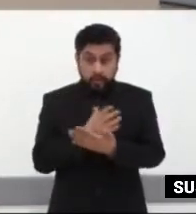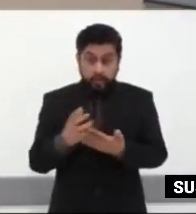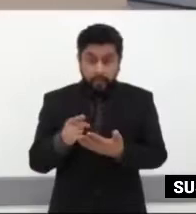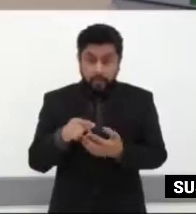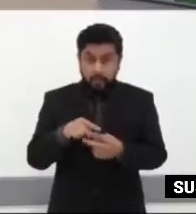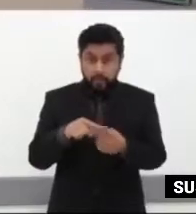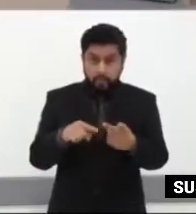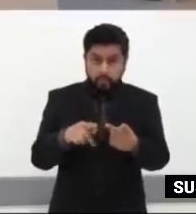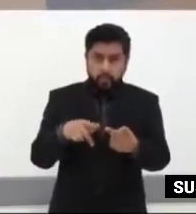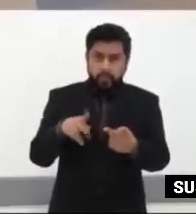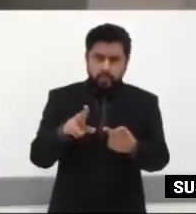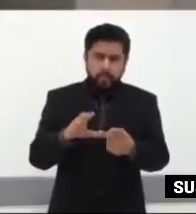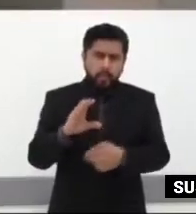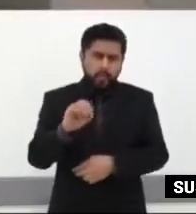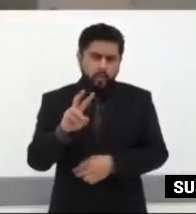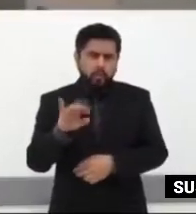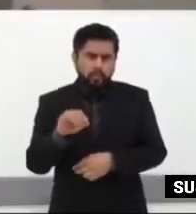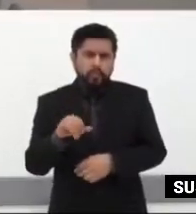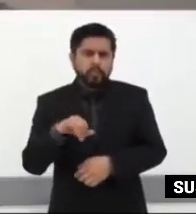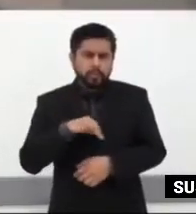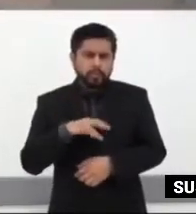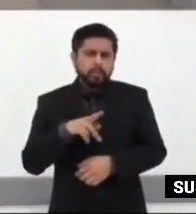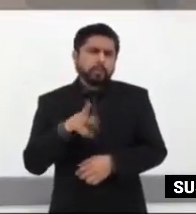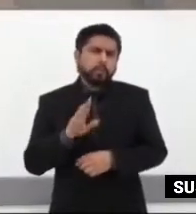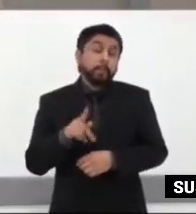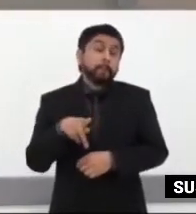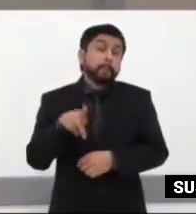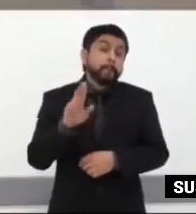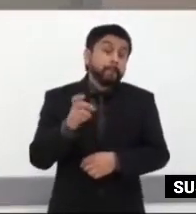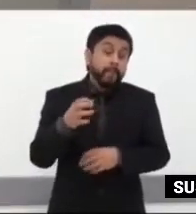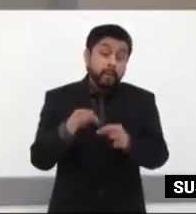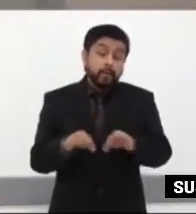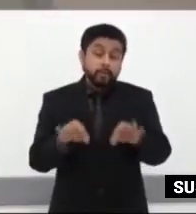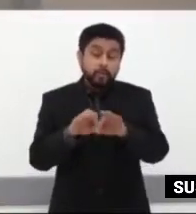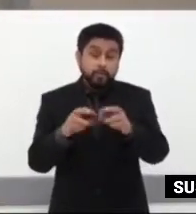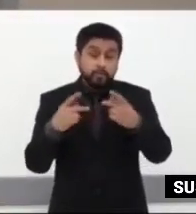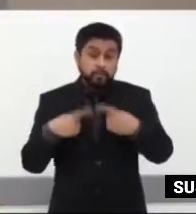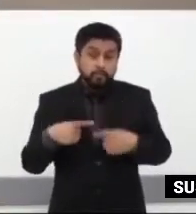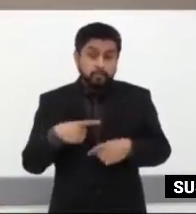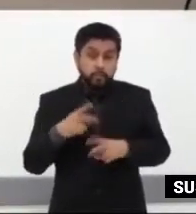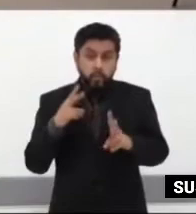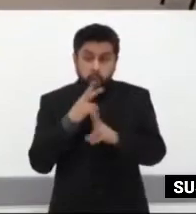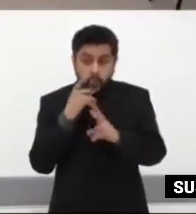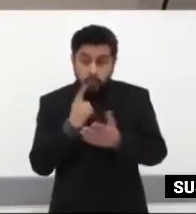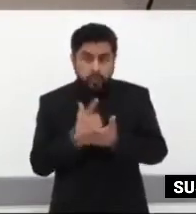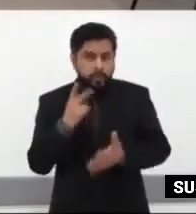que estén estables y que pueda yo pedir la referencia a algún hospital de la red.